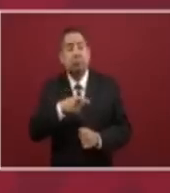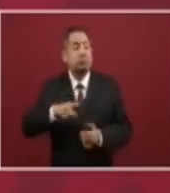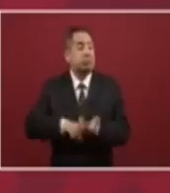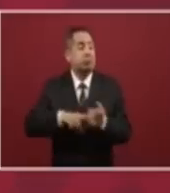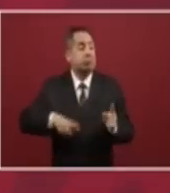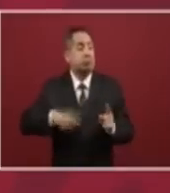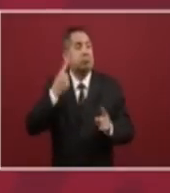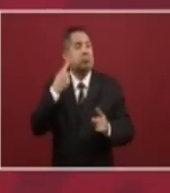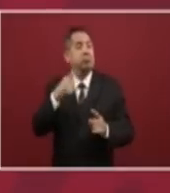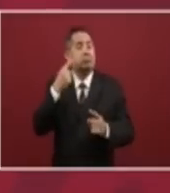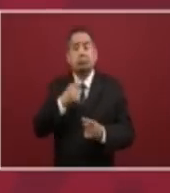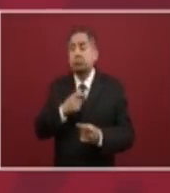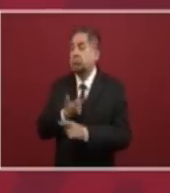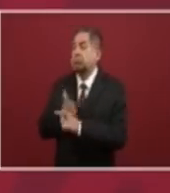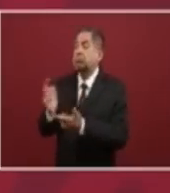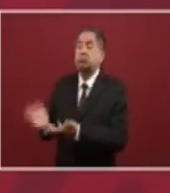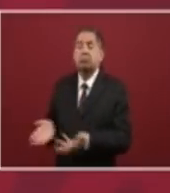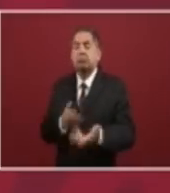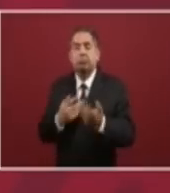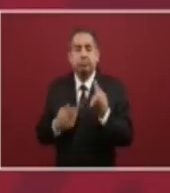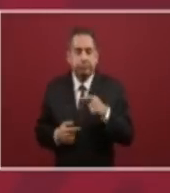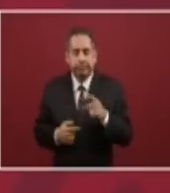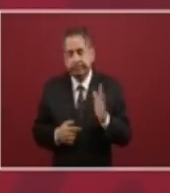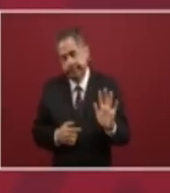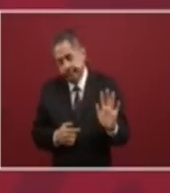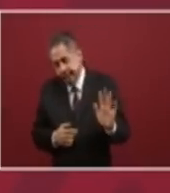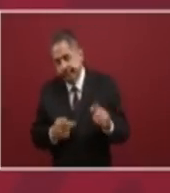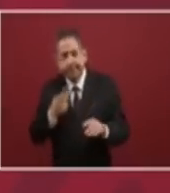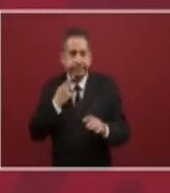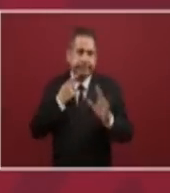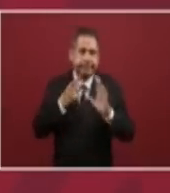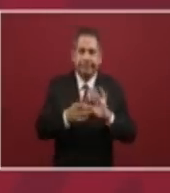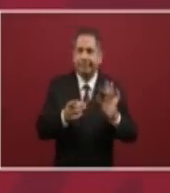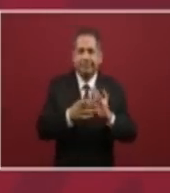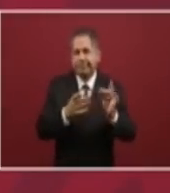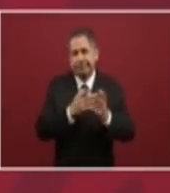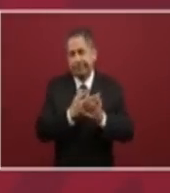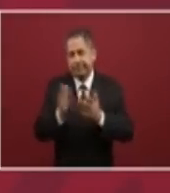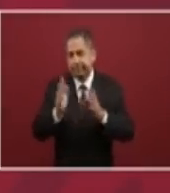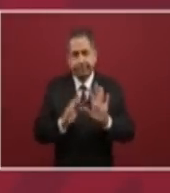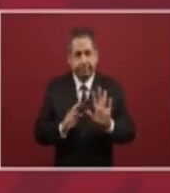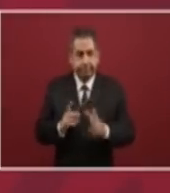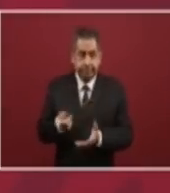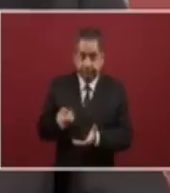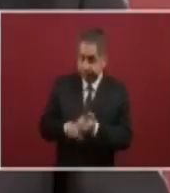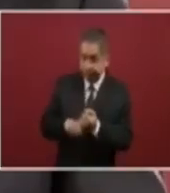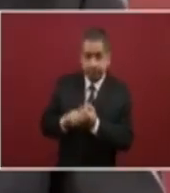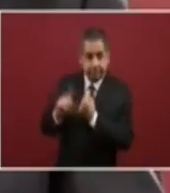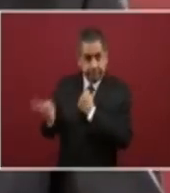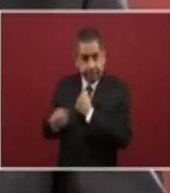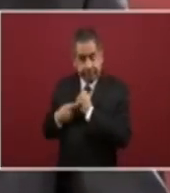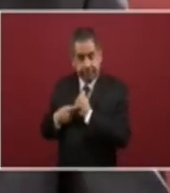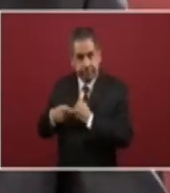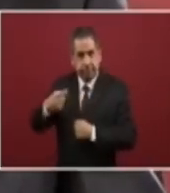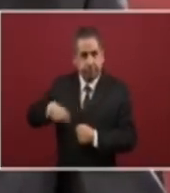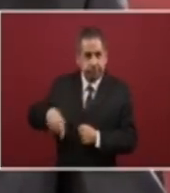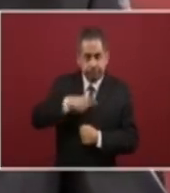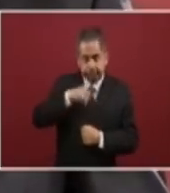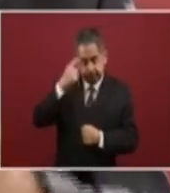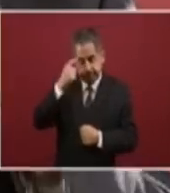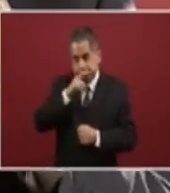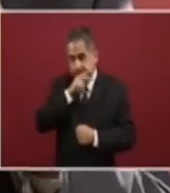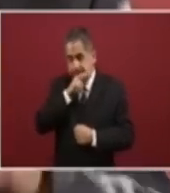de Oaxaca, Chiapas, Tabasco, Veracruz y Campeche con el propósito de compartir el programa y acordar acciones,